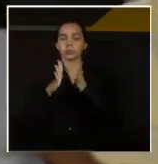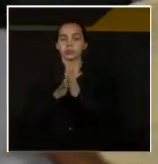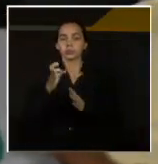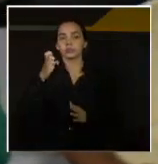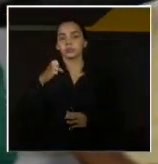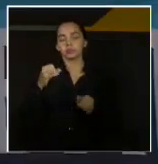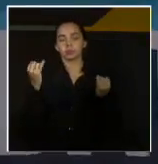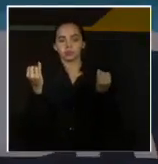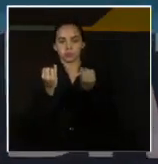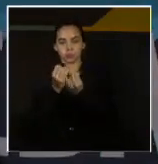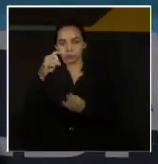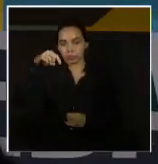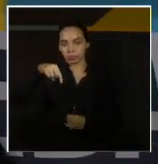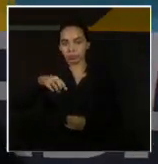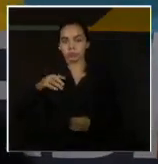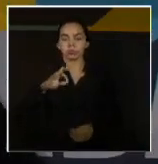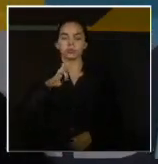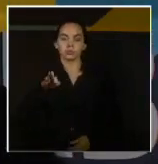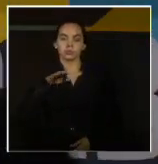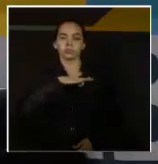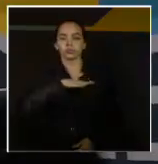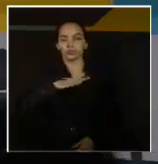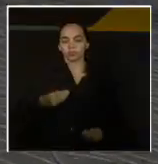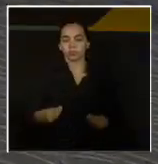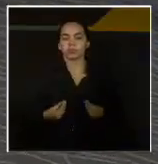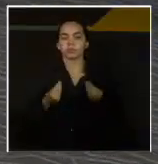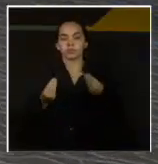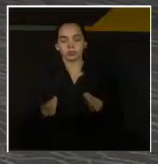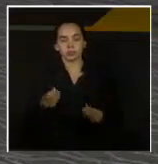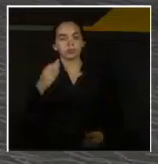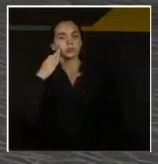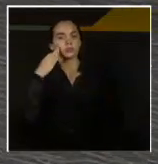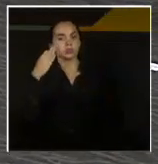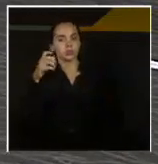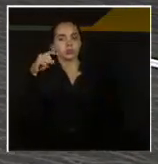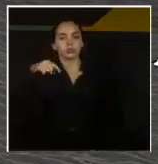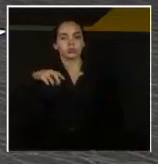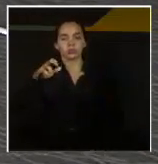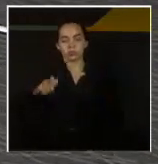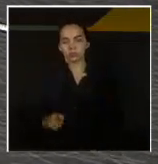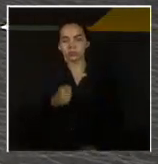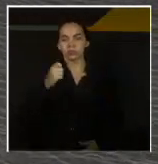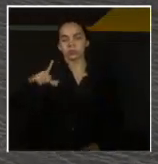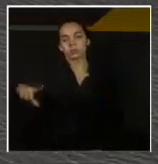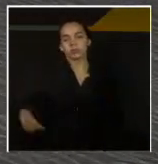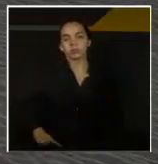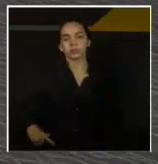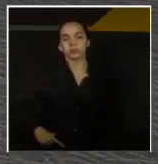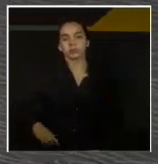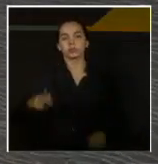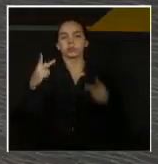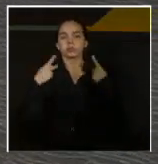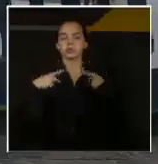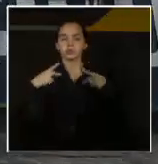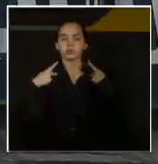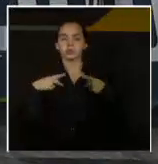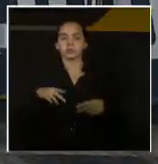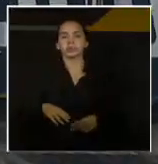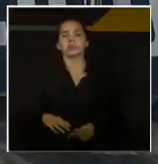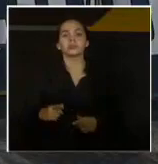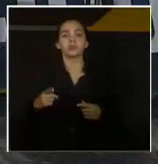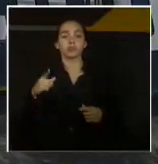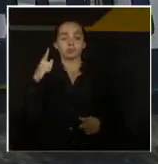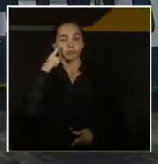con nosotros, que está dispuesta a dar su tiempo, y yo pugno por un gobierno de ciudadanos, pugno por un gobierno de